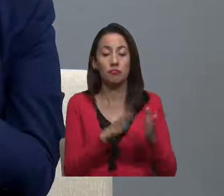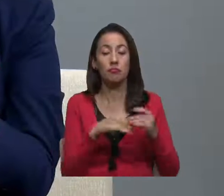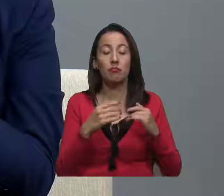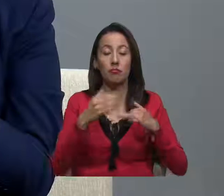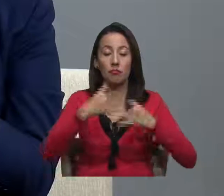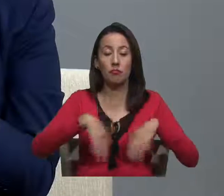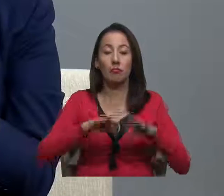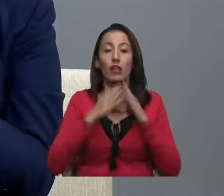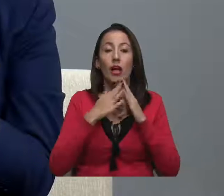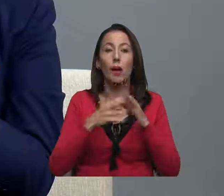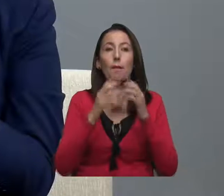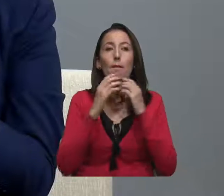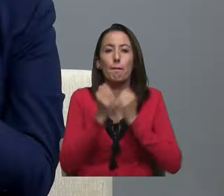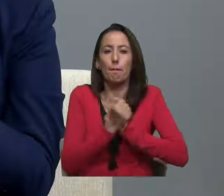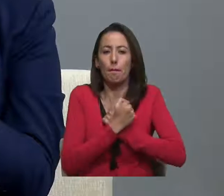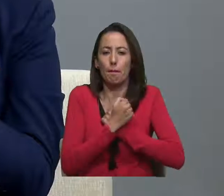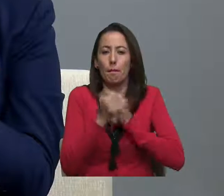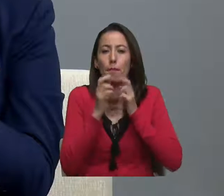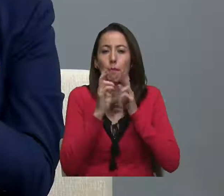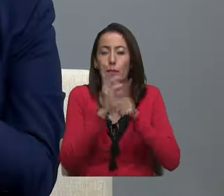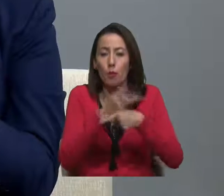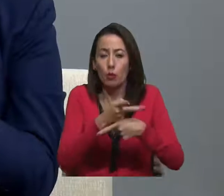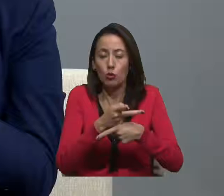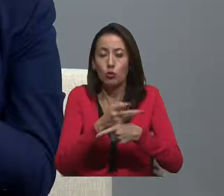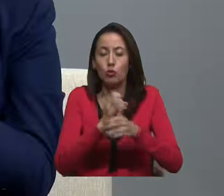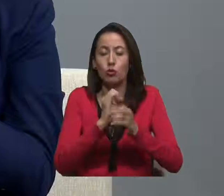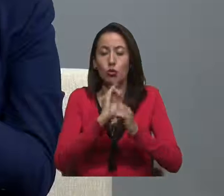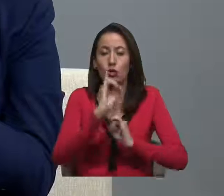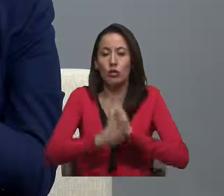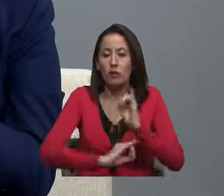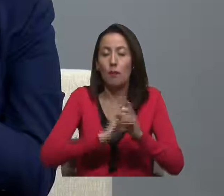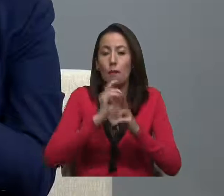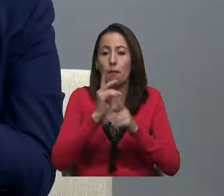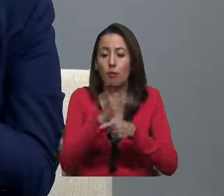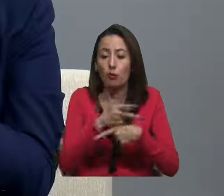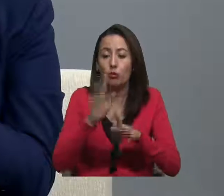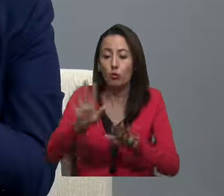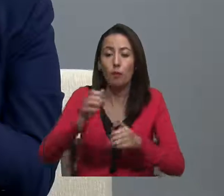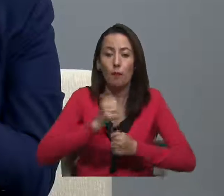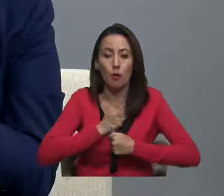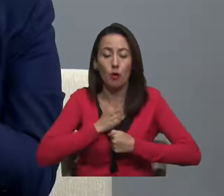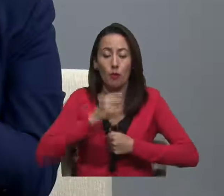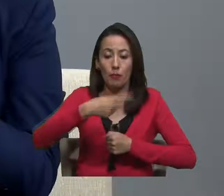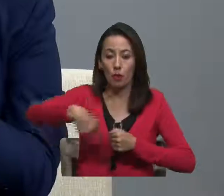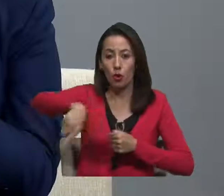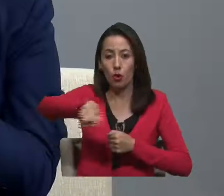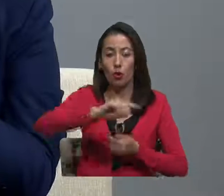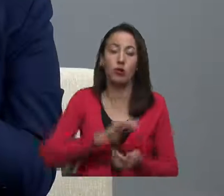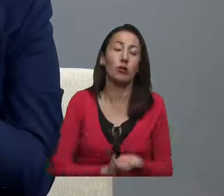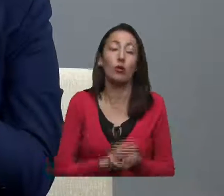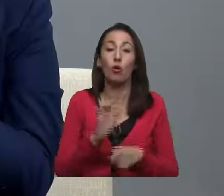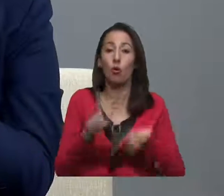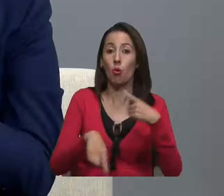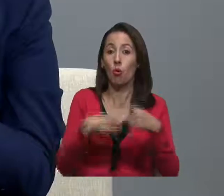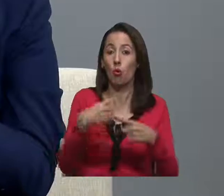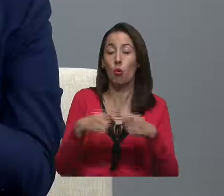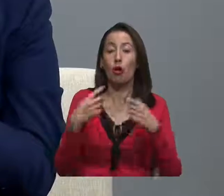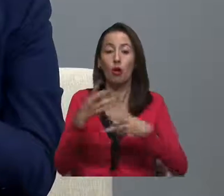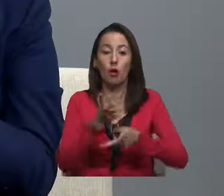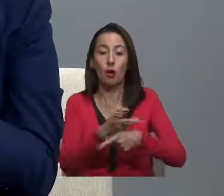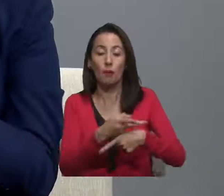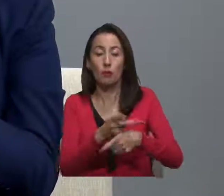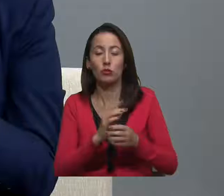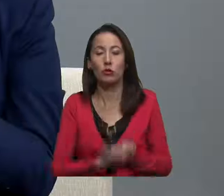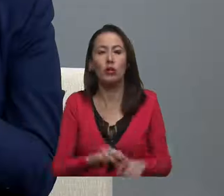territorial es decir vamos a pasar de un pin nacional a ponerle metas de crecimiento a los territorios con autonomía en base a su producción